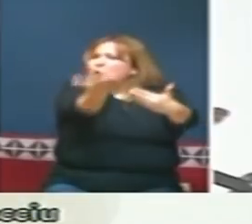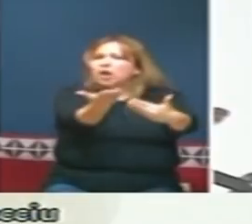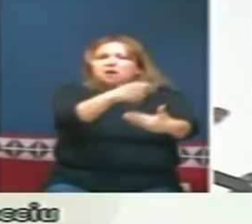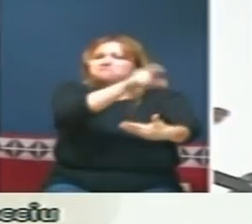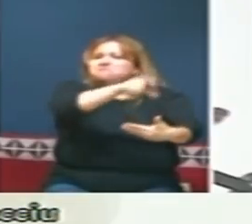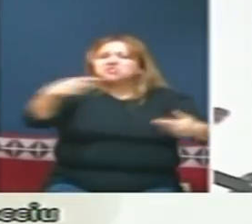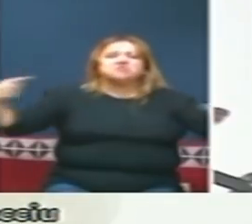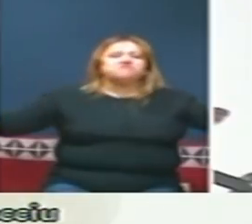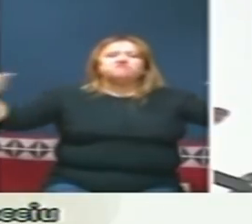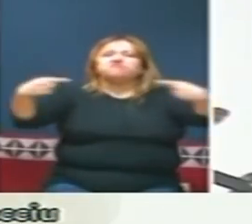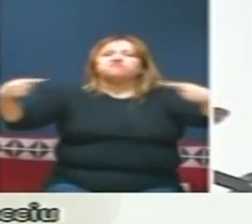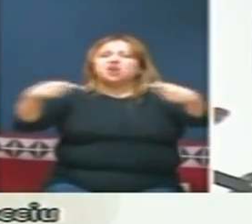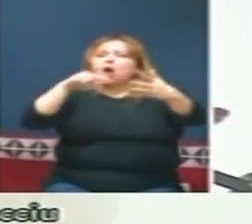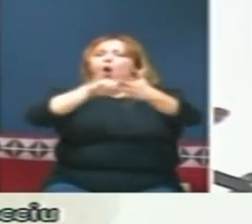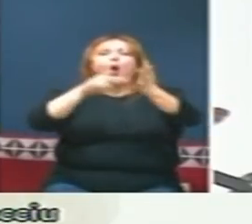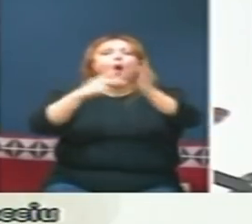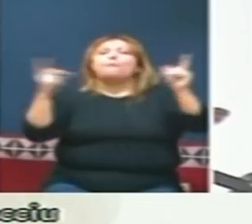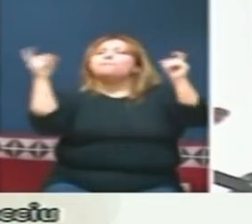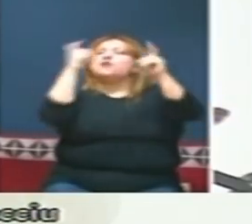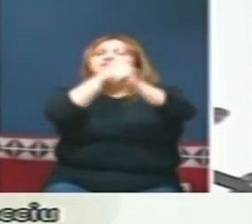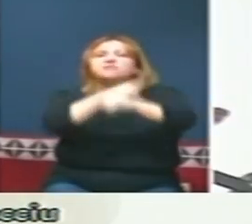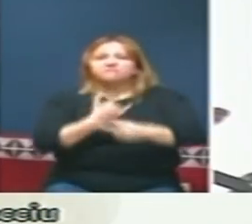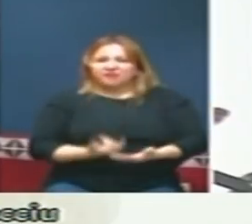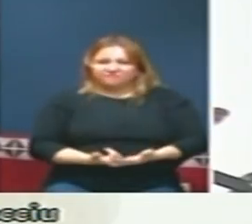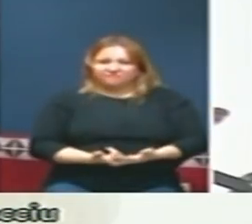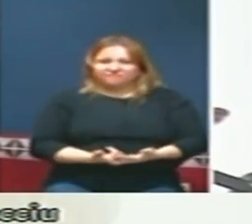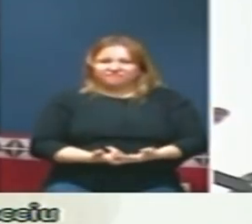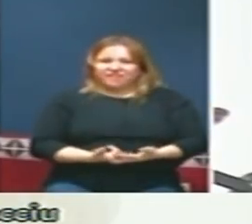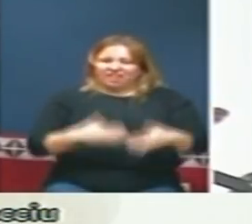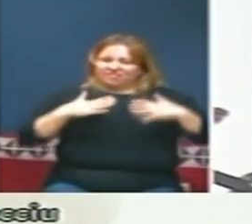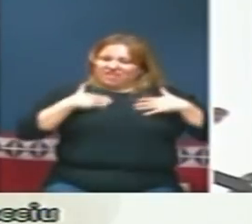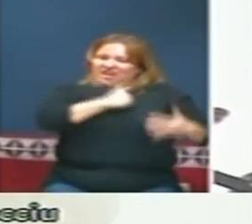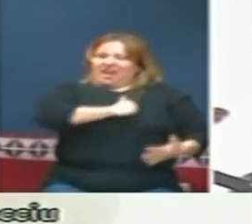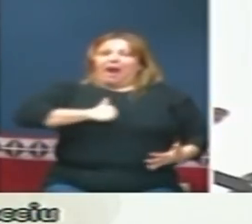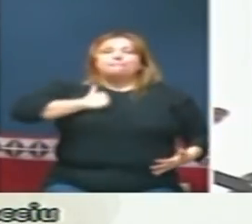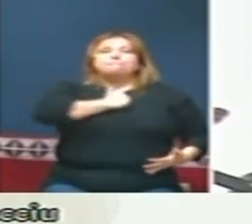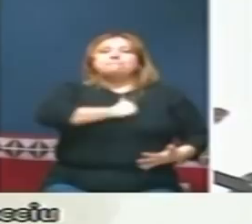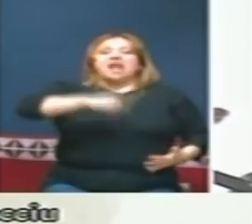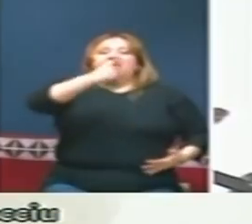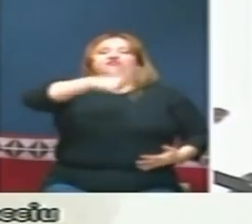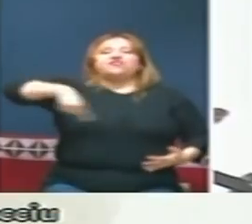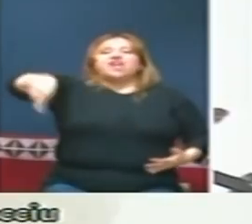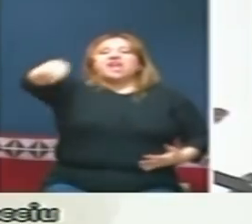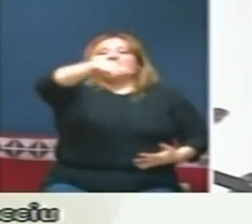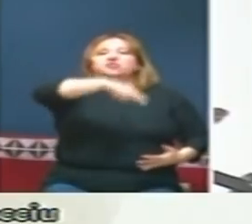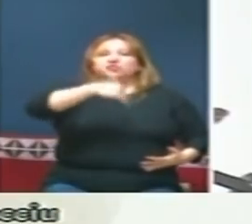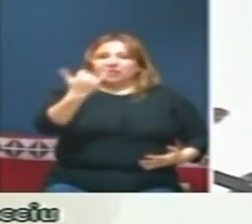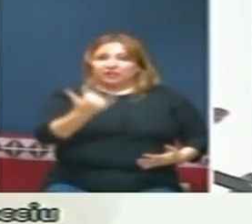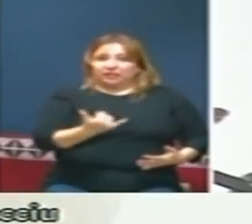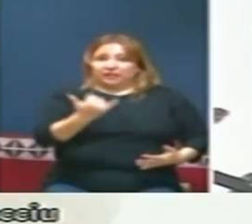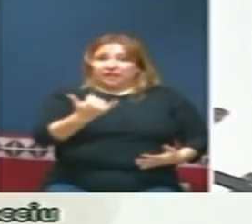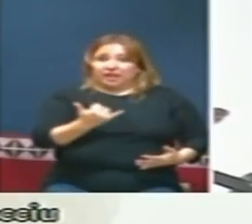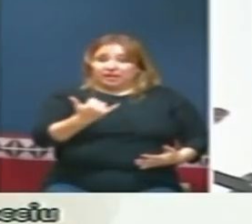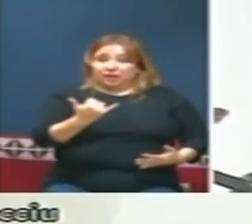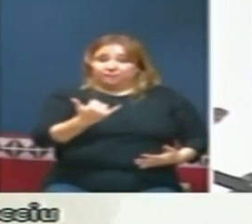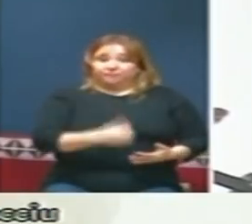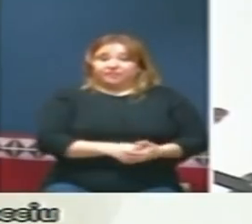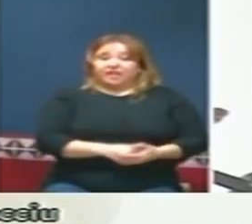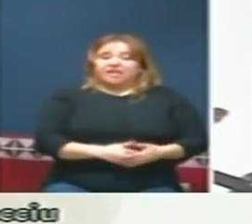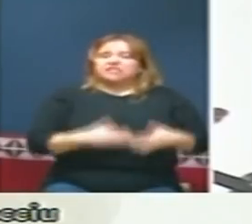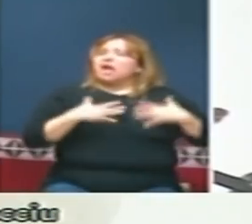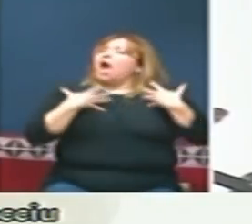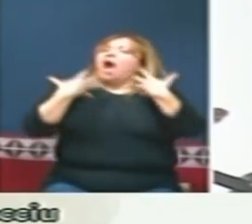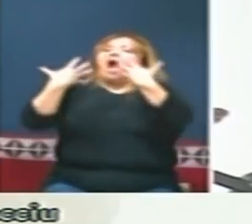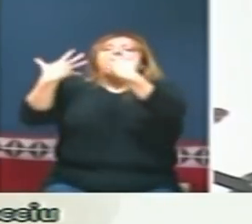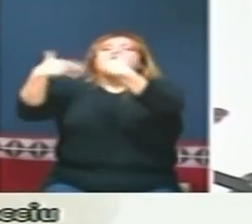le pidiese, razón de la esperanza que ellos tenían. Se ofrecieron a Dios y